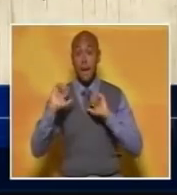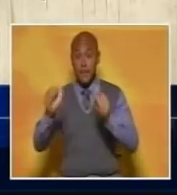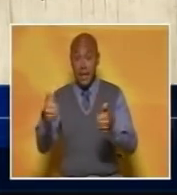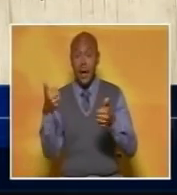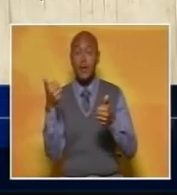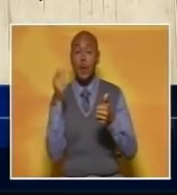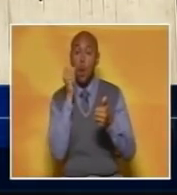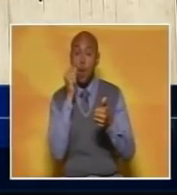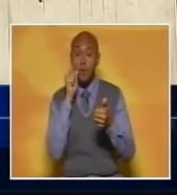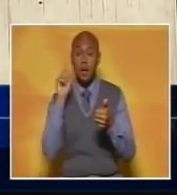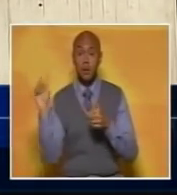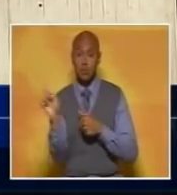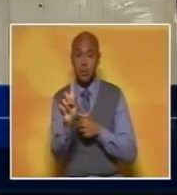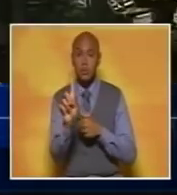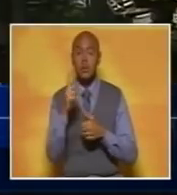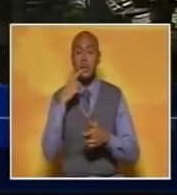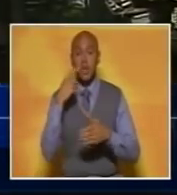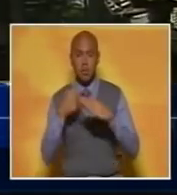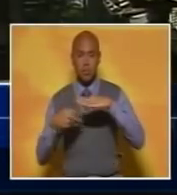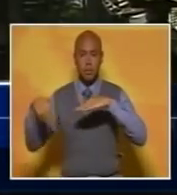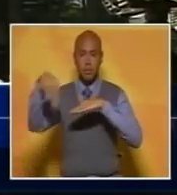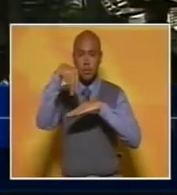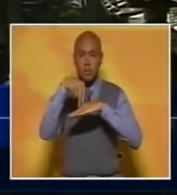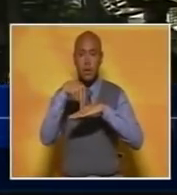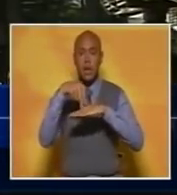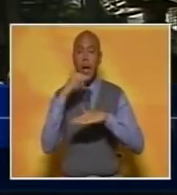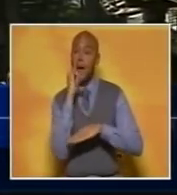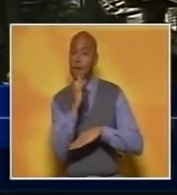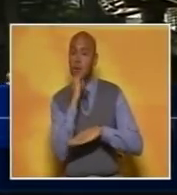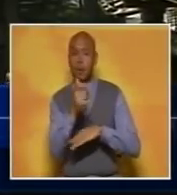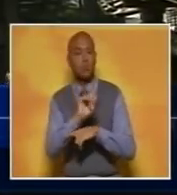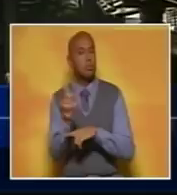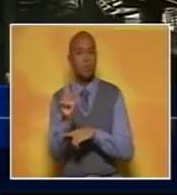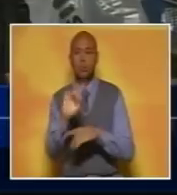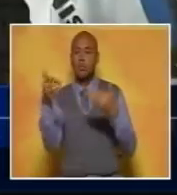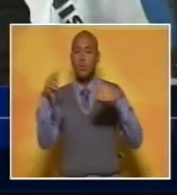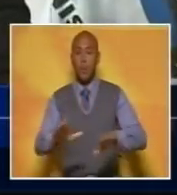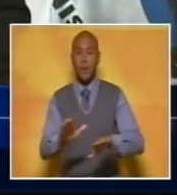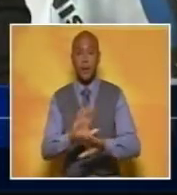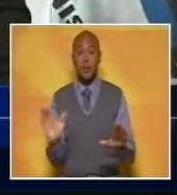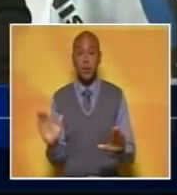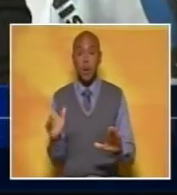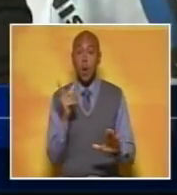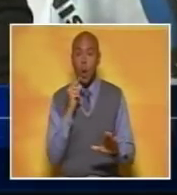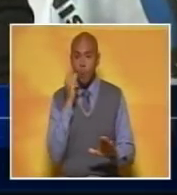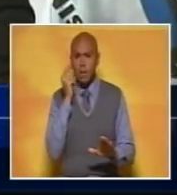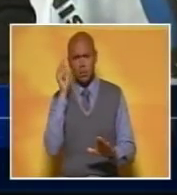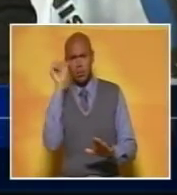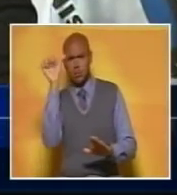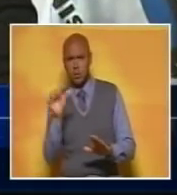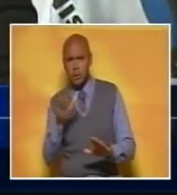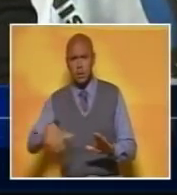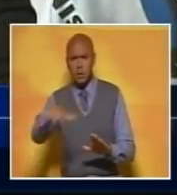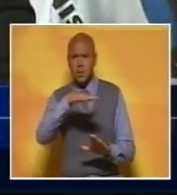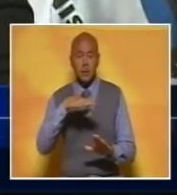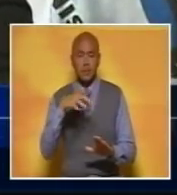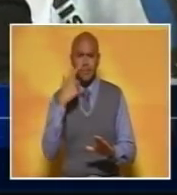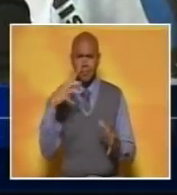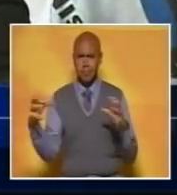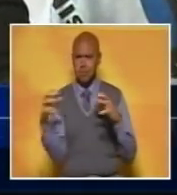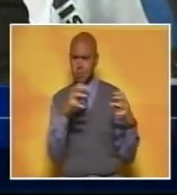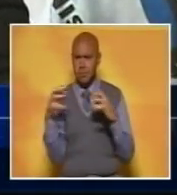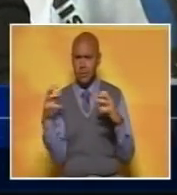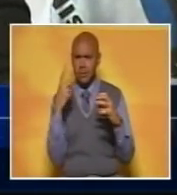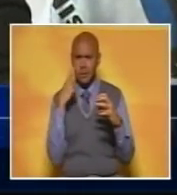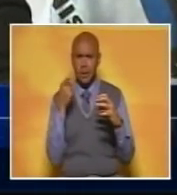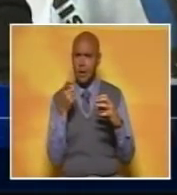el cantante Neutro Shorty subió a la tarima e informó la suspensión del mismo. Al observar el revuelo en el lugar, prefirió retirarse tras